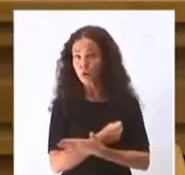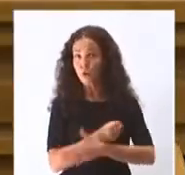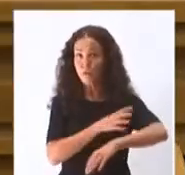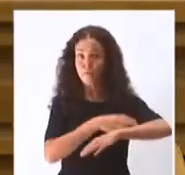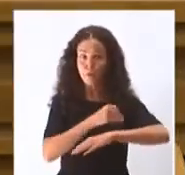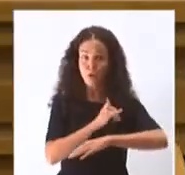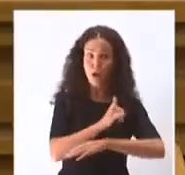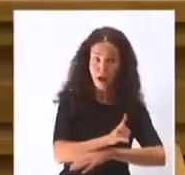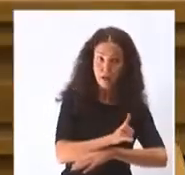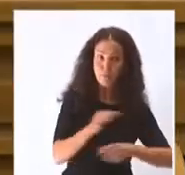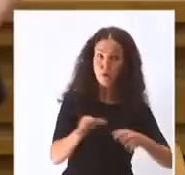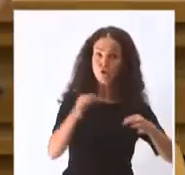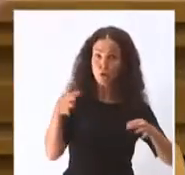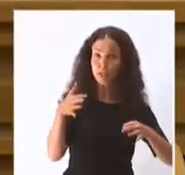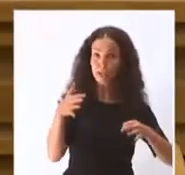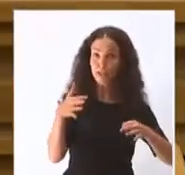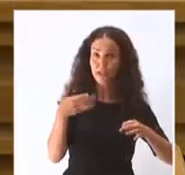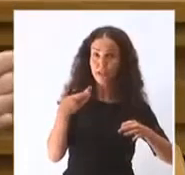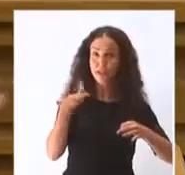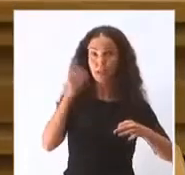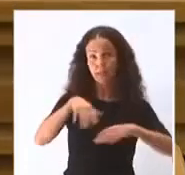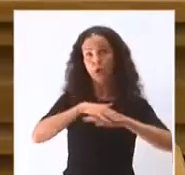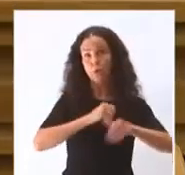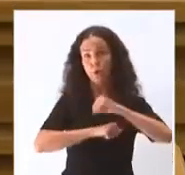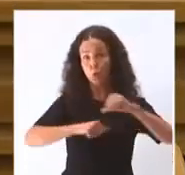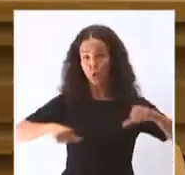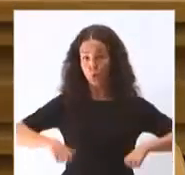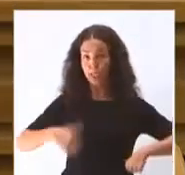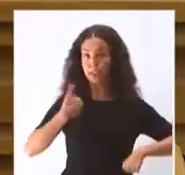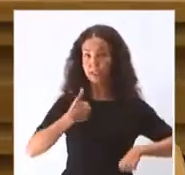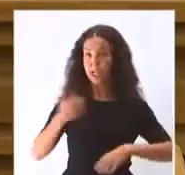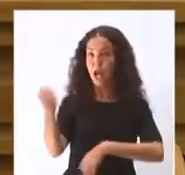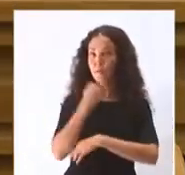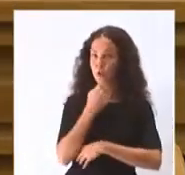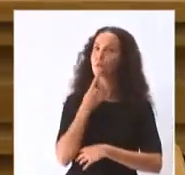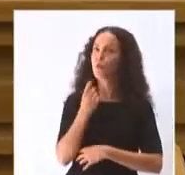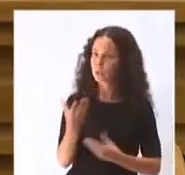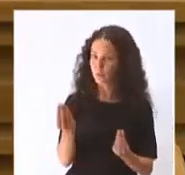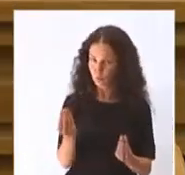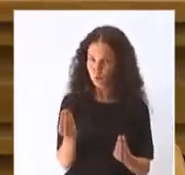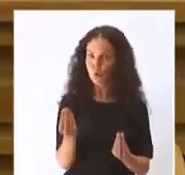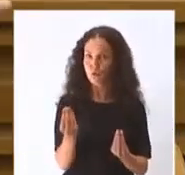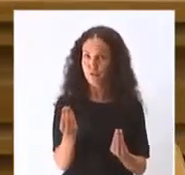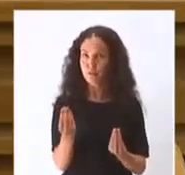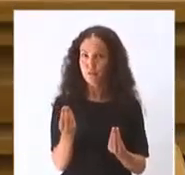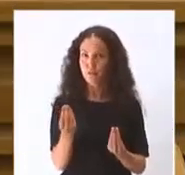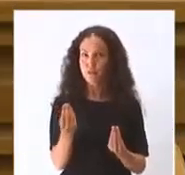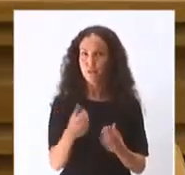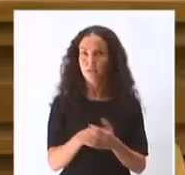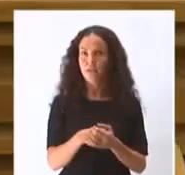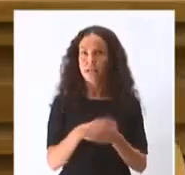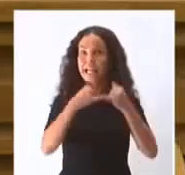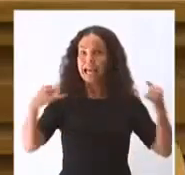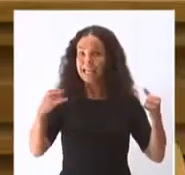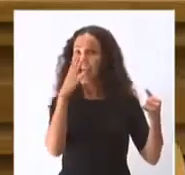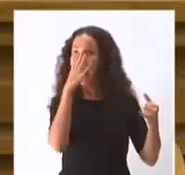afortunadamente este gobierno portugués ya se apoya porque nos ha costado mucho nos agota mucho que va a ser la línea de